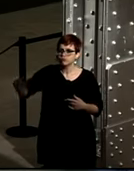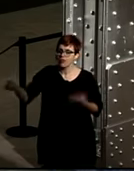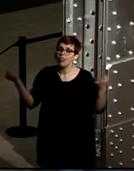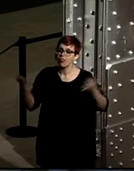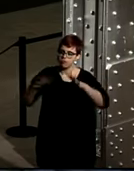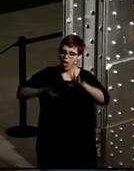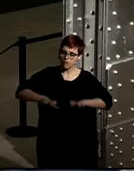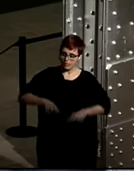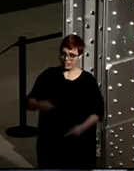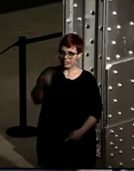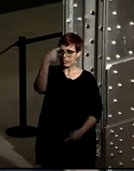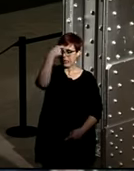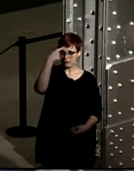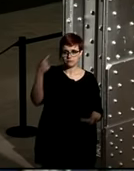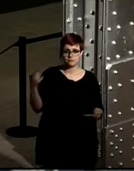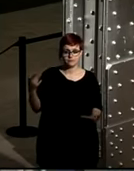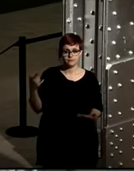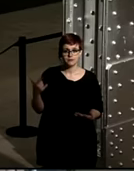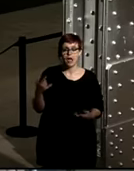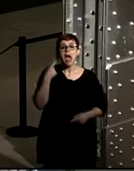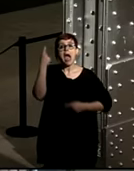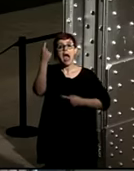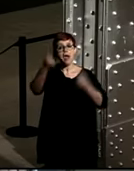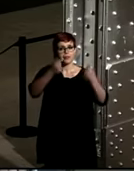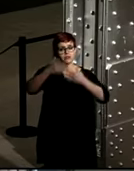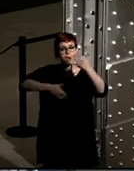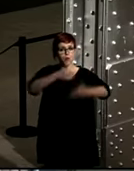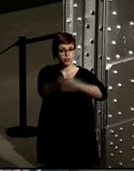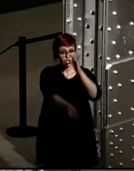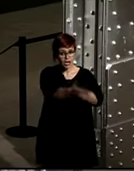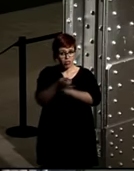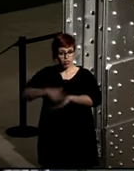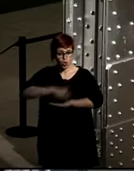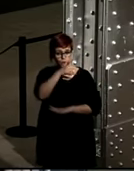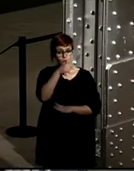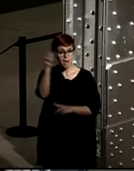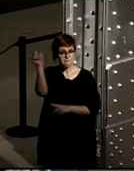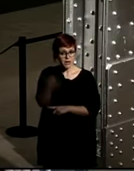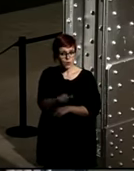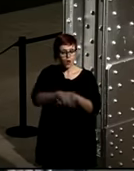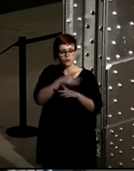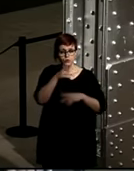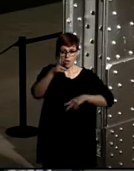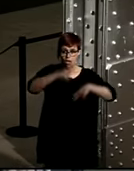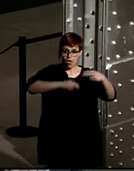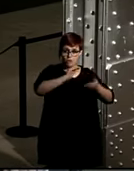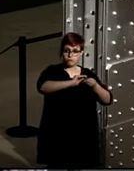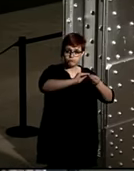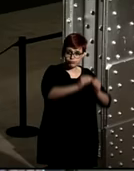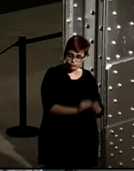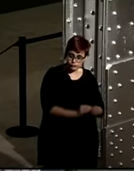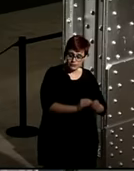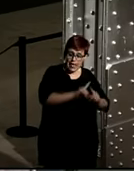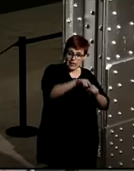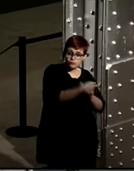plantarte para... A ver, en el proceso de creación de una película, desde que tú empiezas a escribir hasta que llega a las pantallas, lo que he